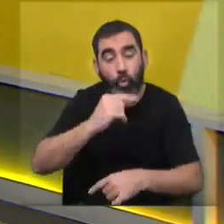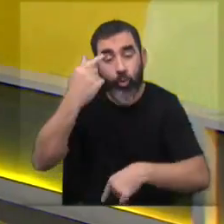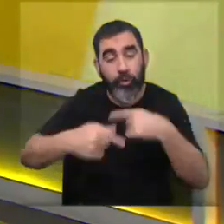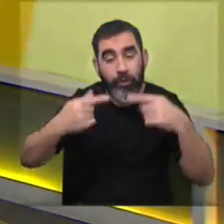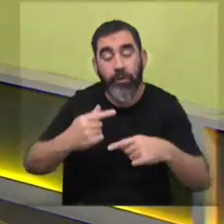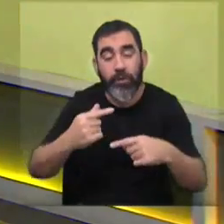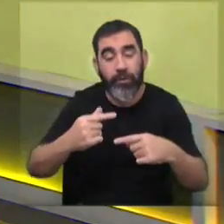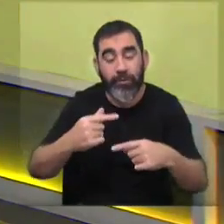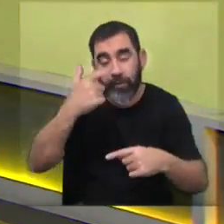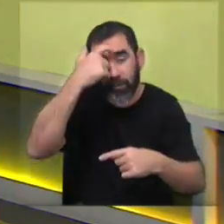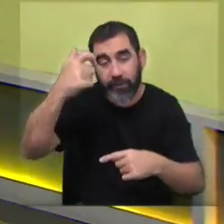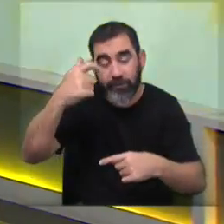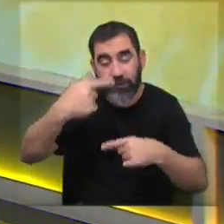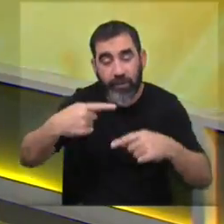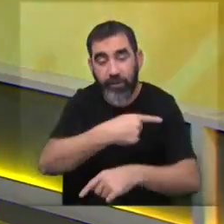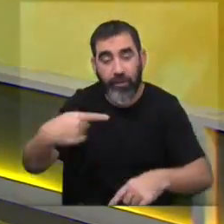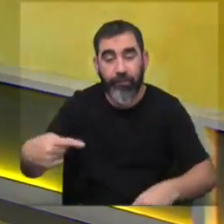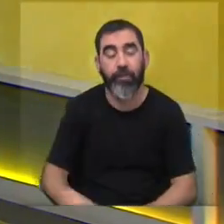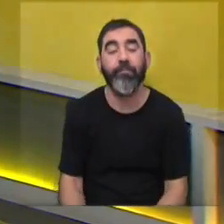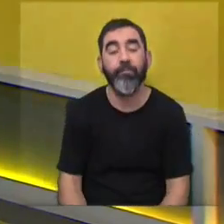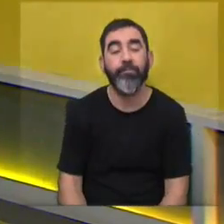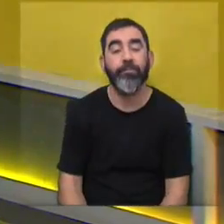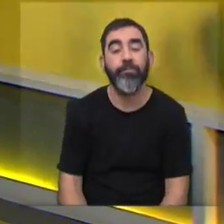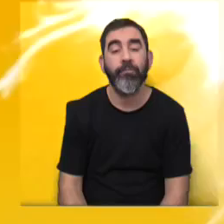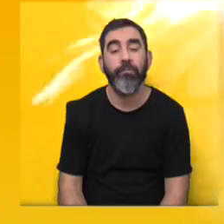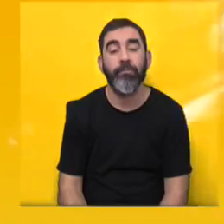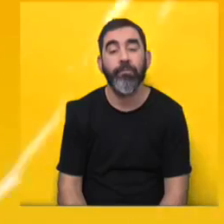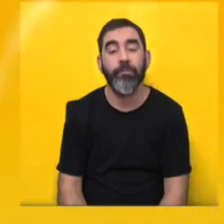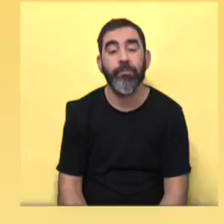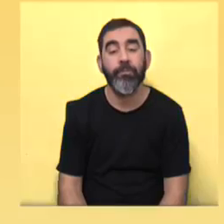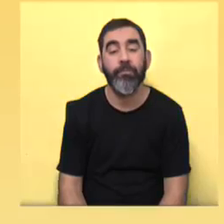tradicional y habitual salpicón de noticias científicas.